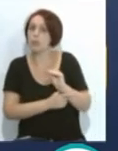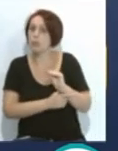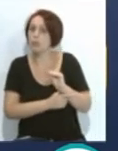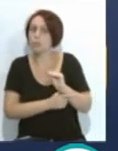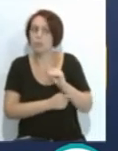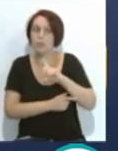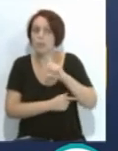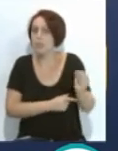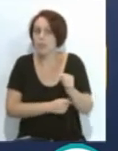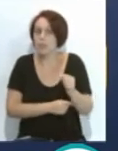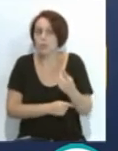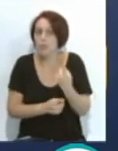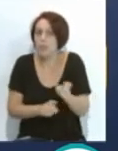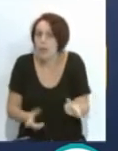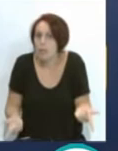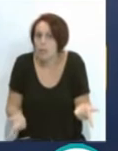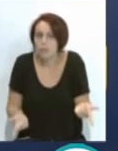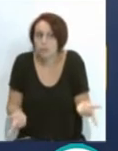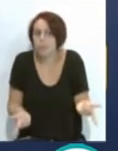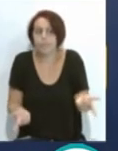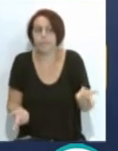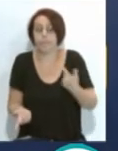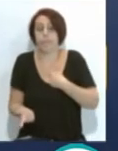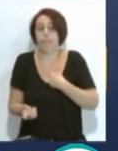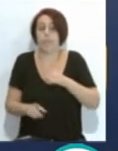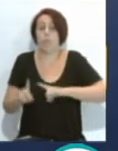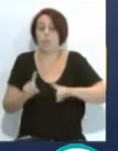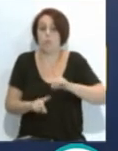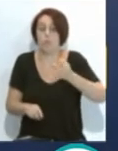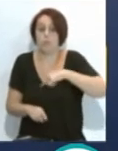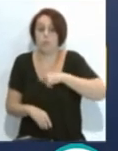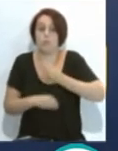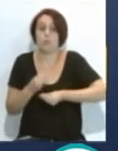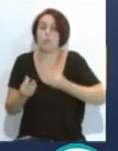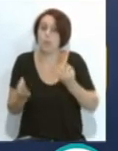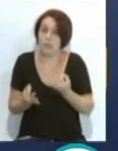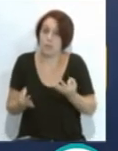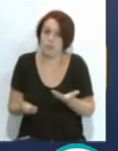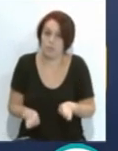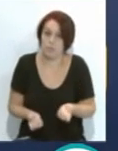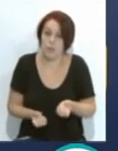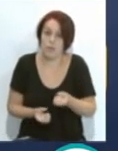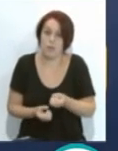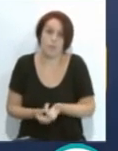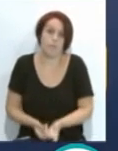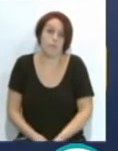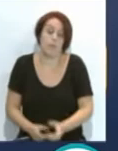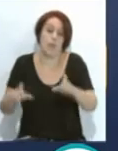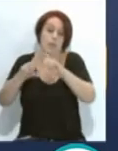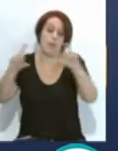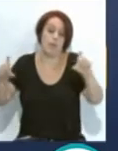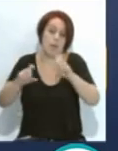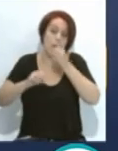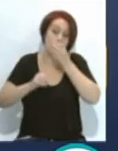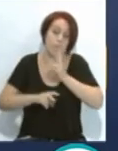que salir, y bueno, pues se precipitaron las cosas, y nosotros lo que hemos hecho ha sido mirar por el bien de la entidad,